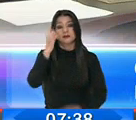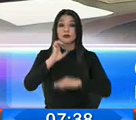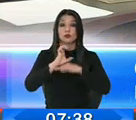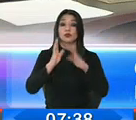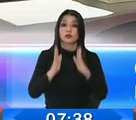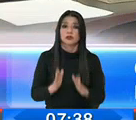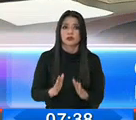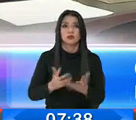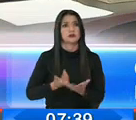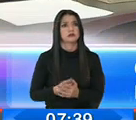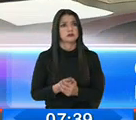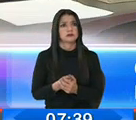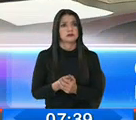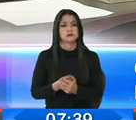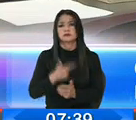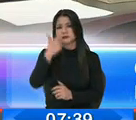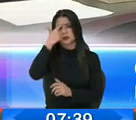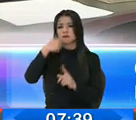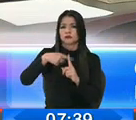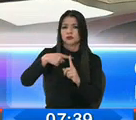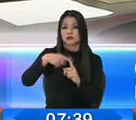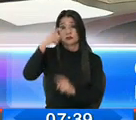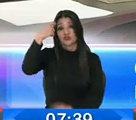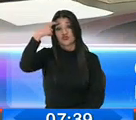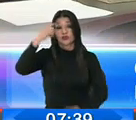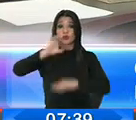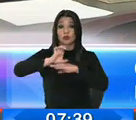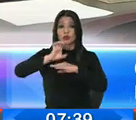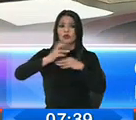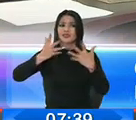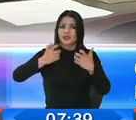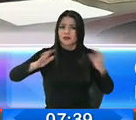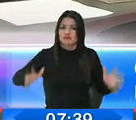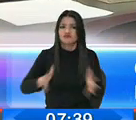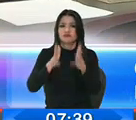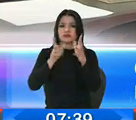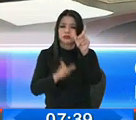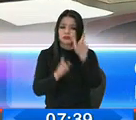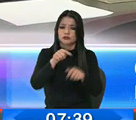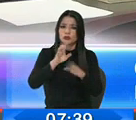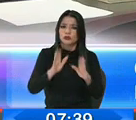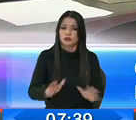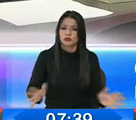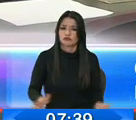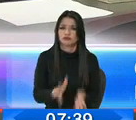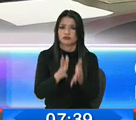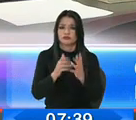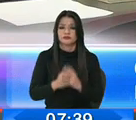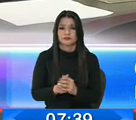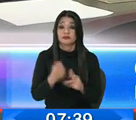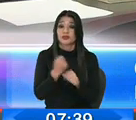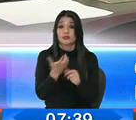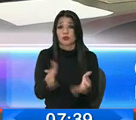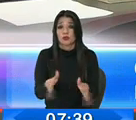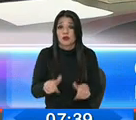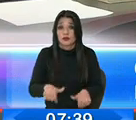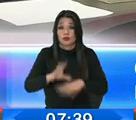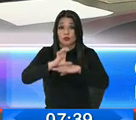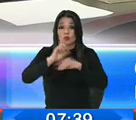ecuatoriano tiene, el gobierno ecuatoriano está buscando posibilidades para la población. Tenemos niveles altos de desempleo y lo que queremos